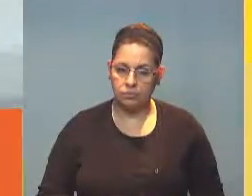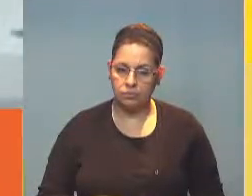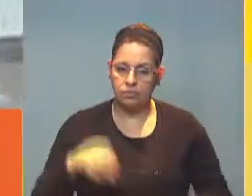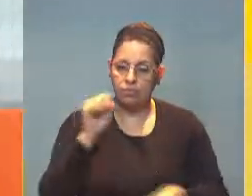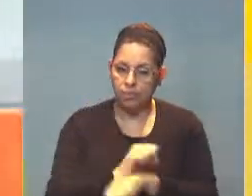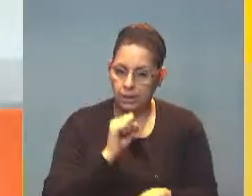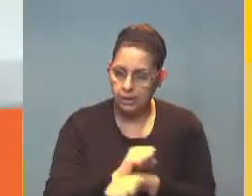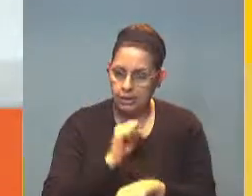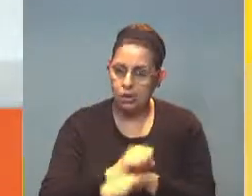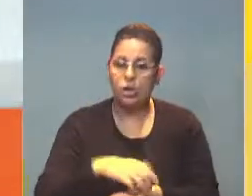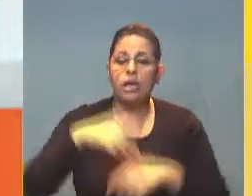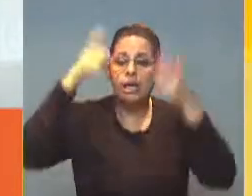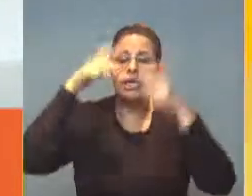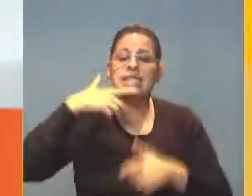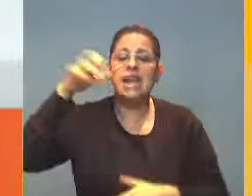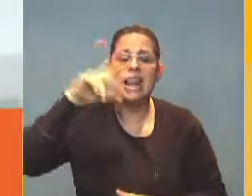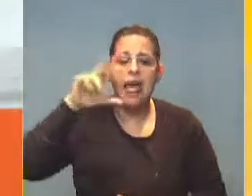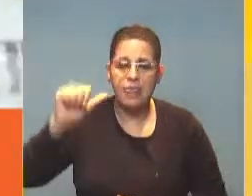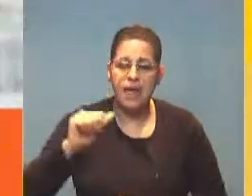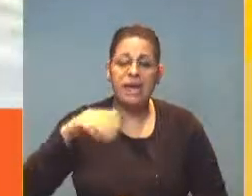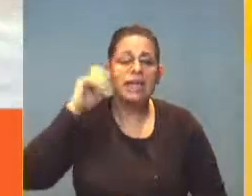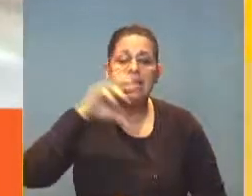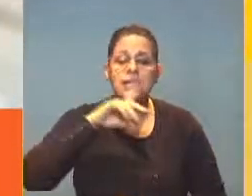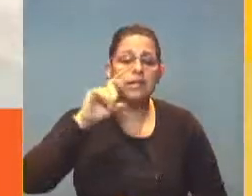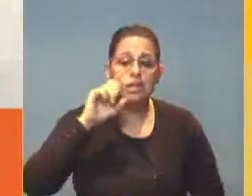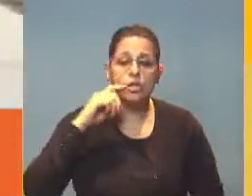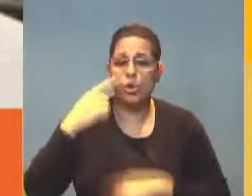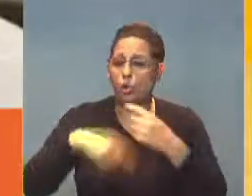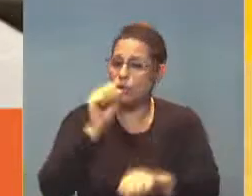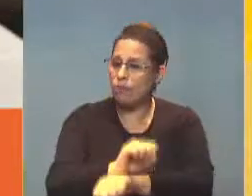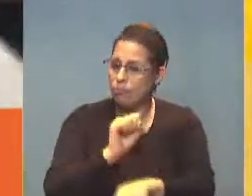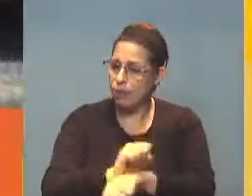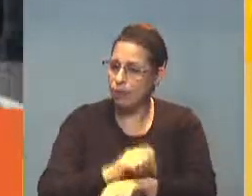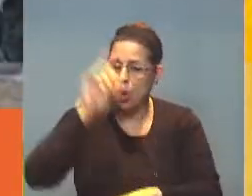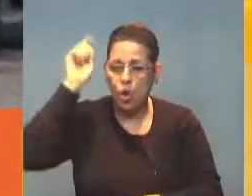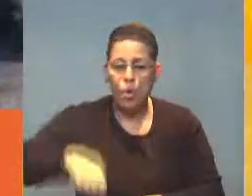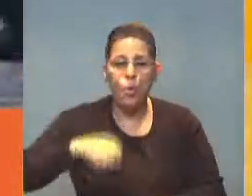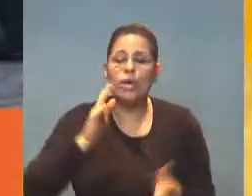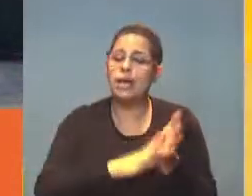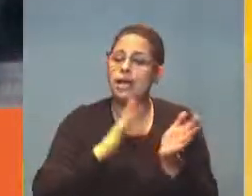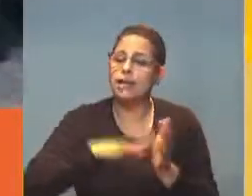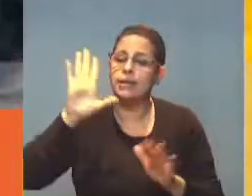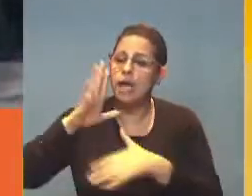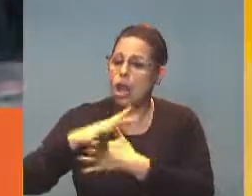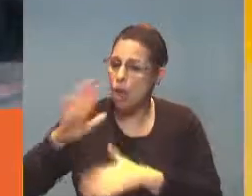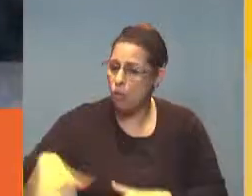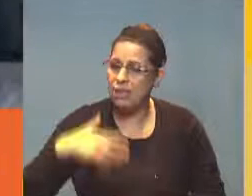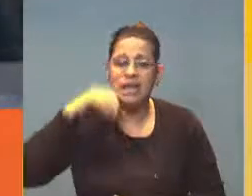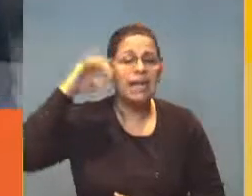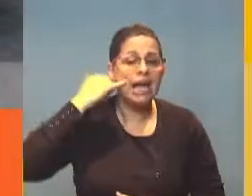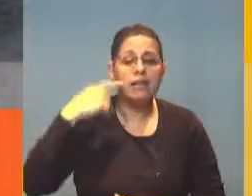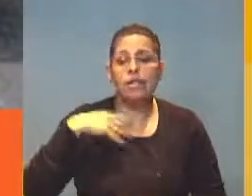Prisión preventiva para el rey de la salada. Jorge Castillo seguirá detenido por decisión del juez de garantías de Lomas de Zamora, Gustavo